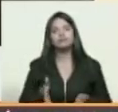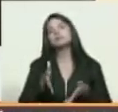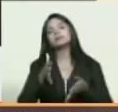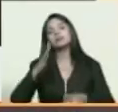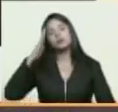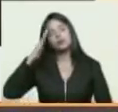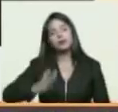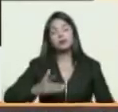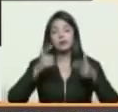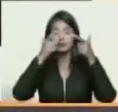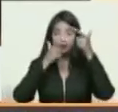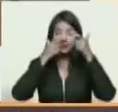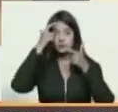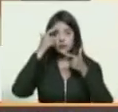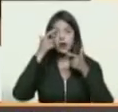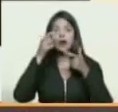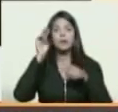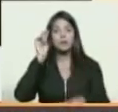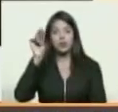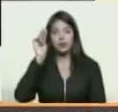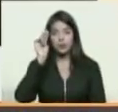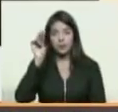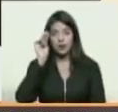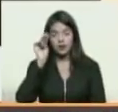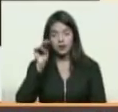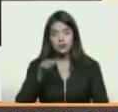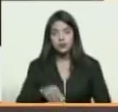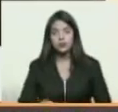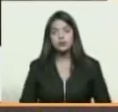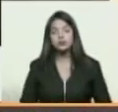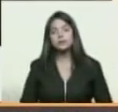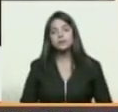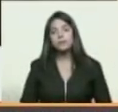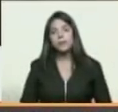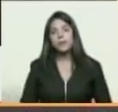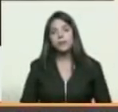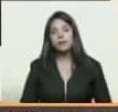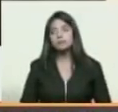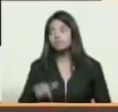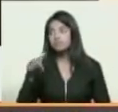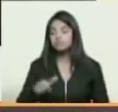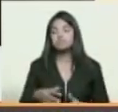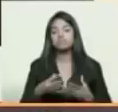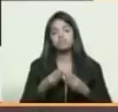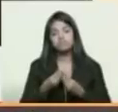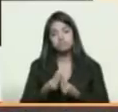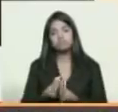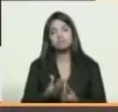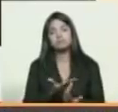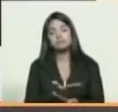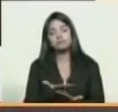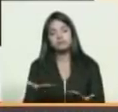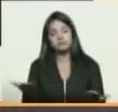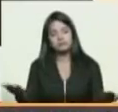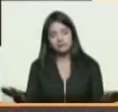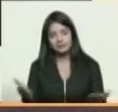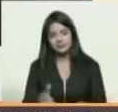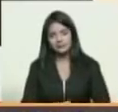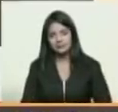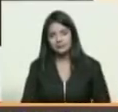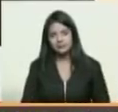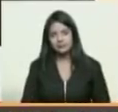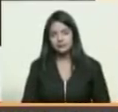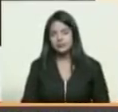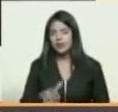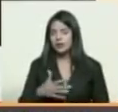Hugo Chávez por nuestros maestros y nuestras maestras, hemos venido a acompañarlos y acompañarlas a este